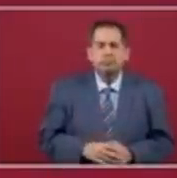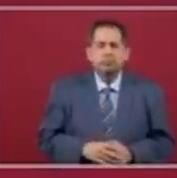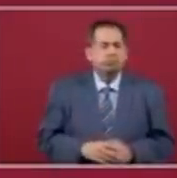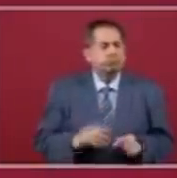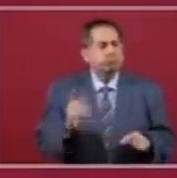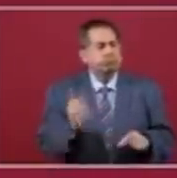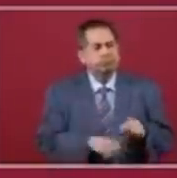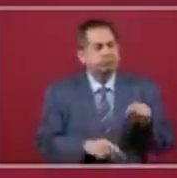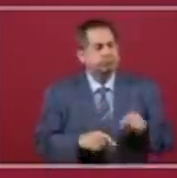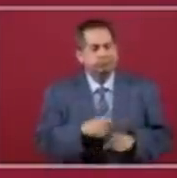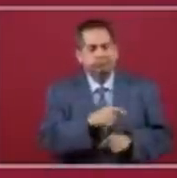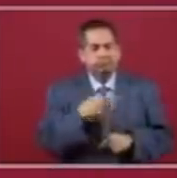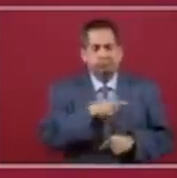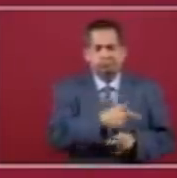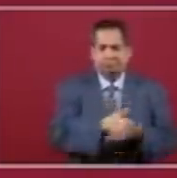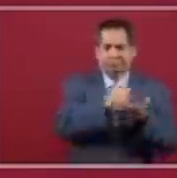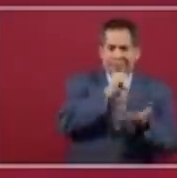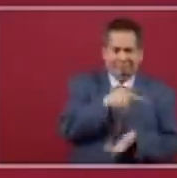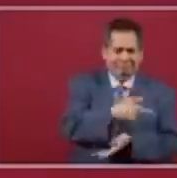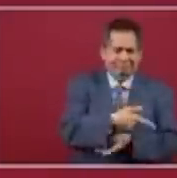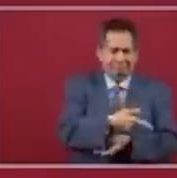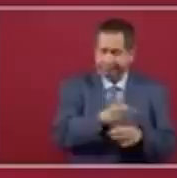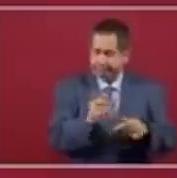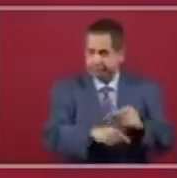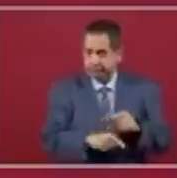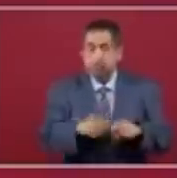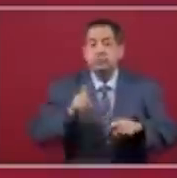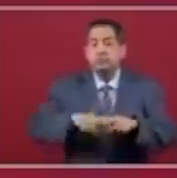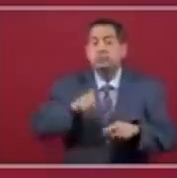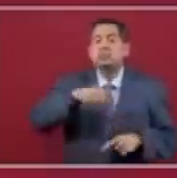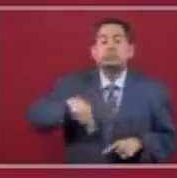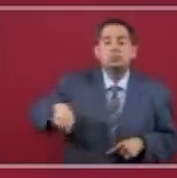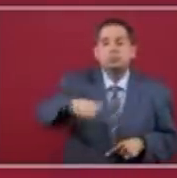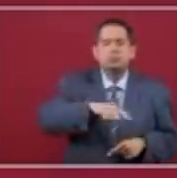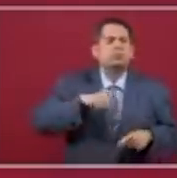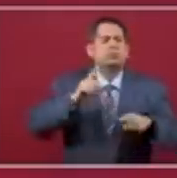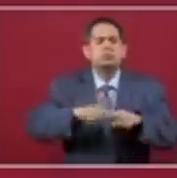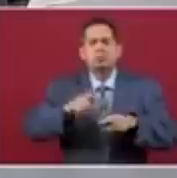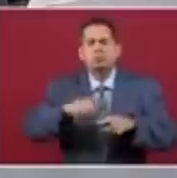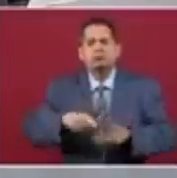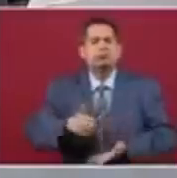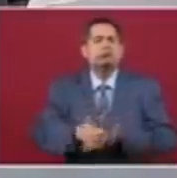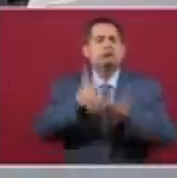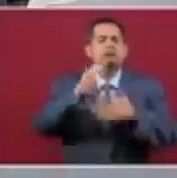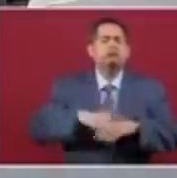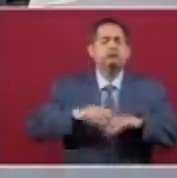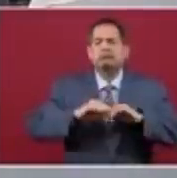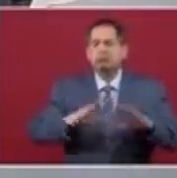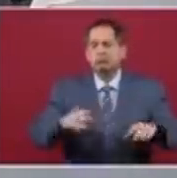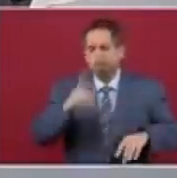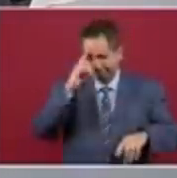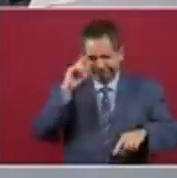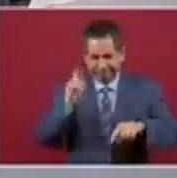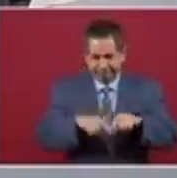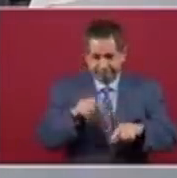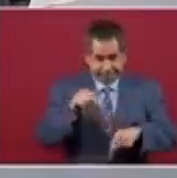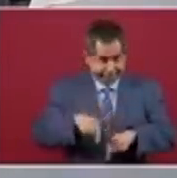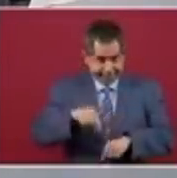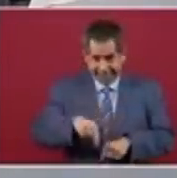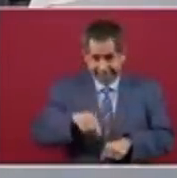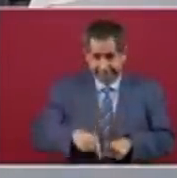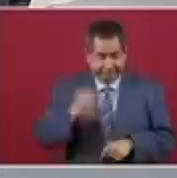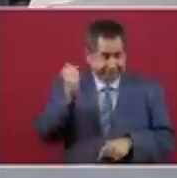Quitando gente que no ayuda. Y esa es una labor de ustedes. ¿Quiénes han ayudado más? De aquí, de